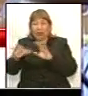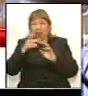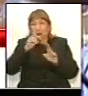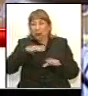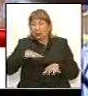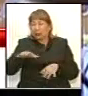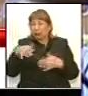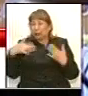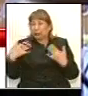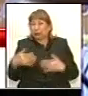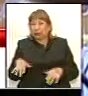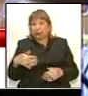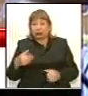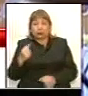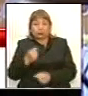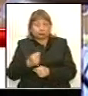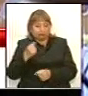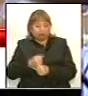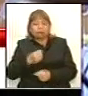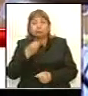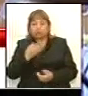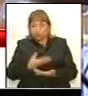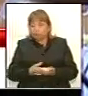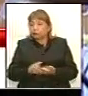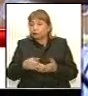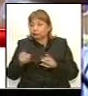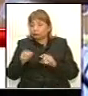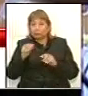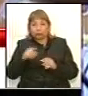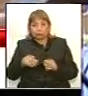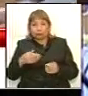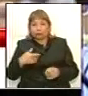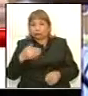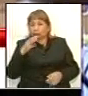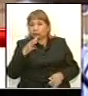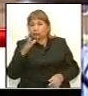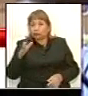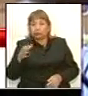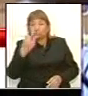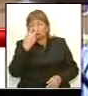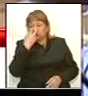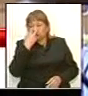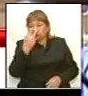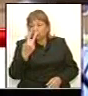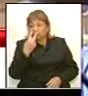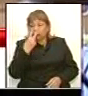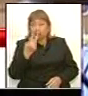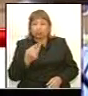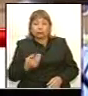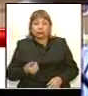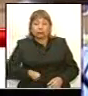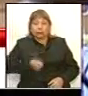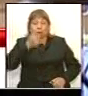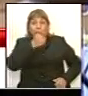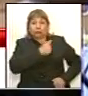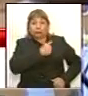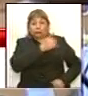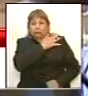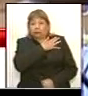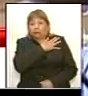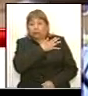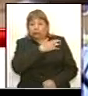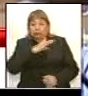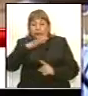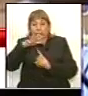niña, ha sido un trabajo magnífico. Pero también he estado yo en el COE varias veces cuando veía al almirante con los